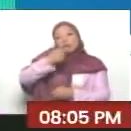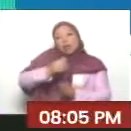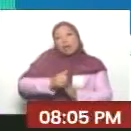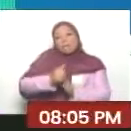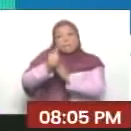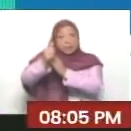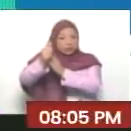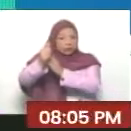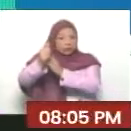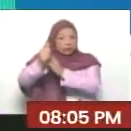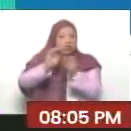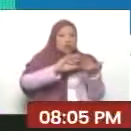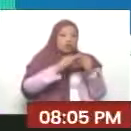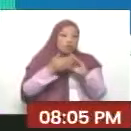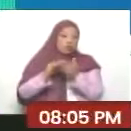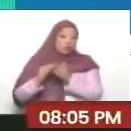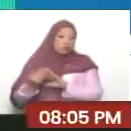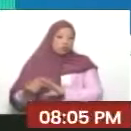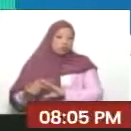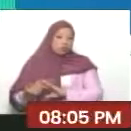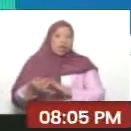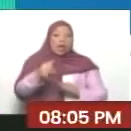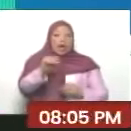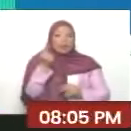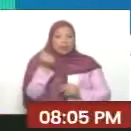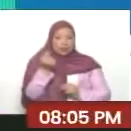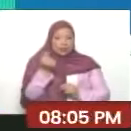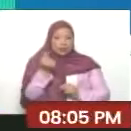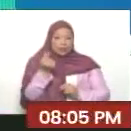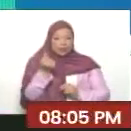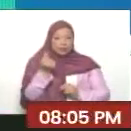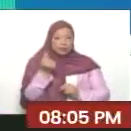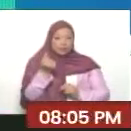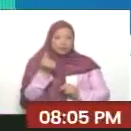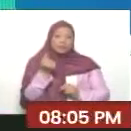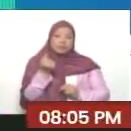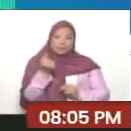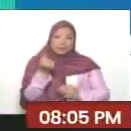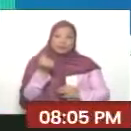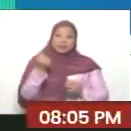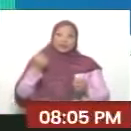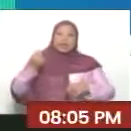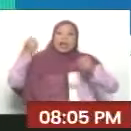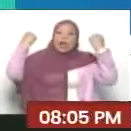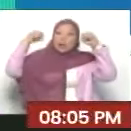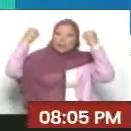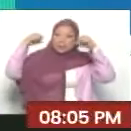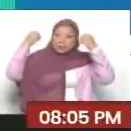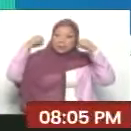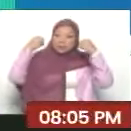comunales. La platica la tenemos. Entonces apliquemos la metodología. Que